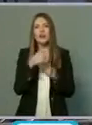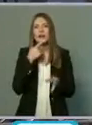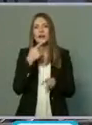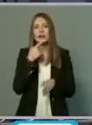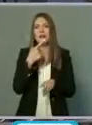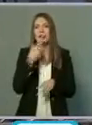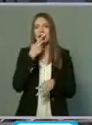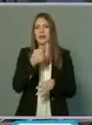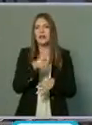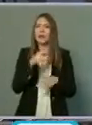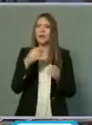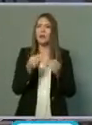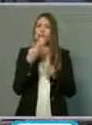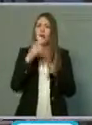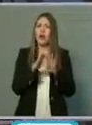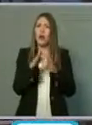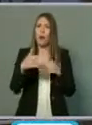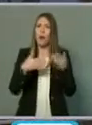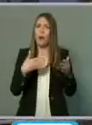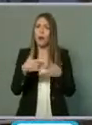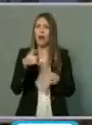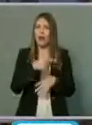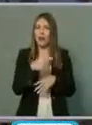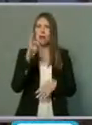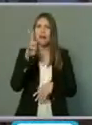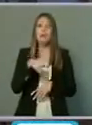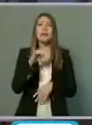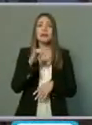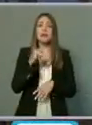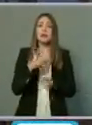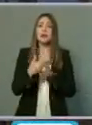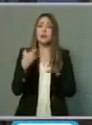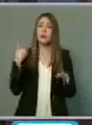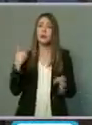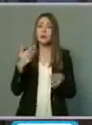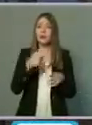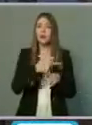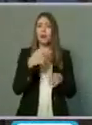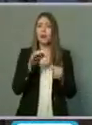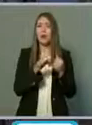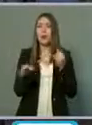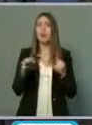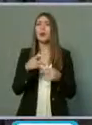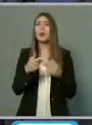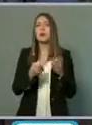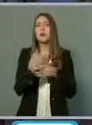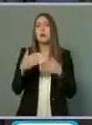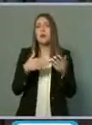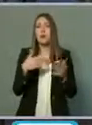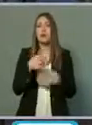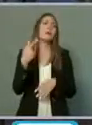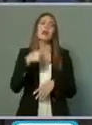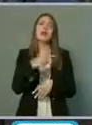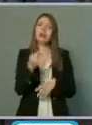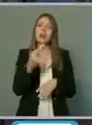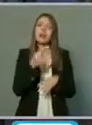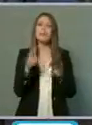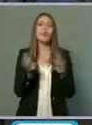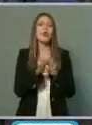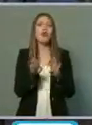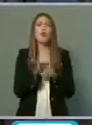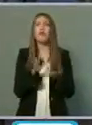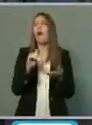mucho ahora sí que en los últimos años, pero es algo muy sencillo que deberíamos de incorporar a nuestra dieta, así como los frijoles, así como el arroz, como la